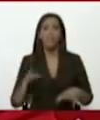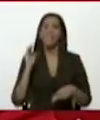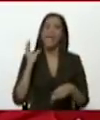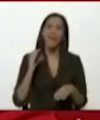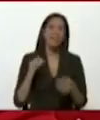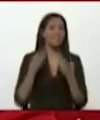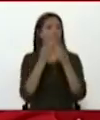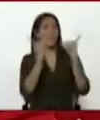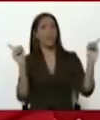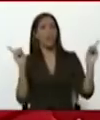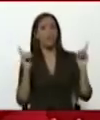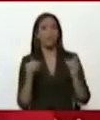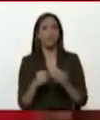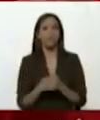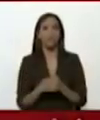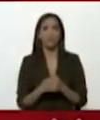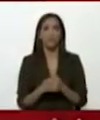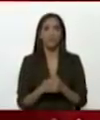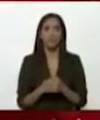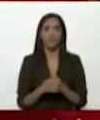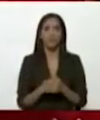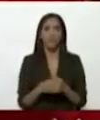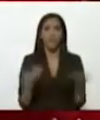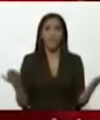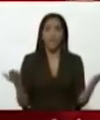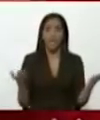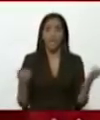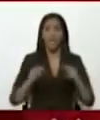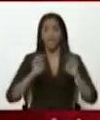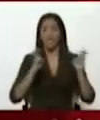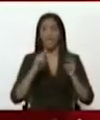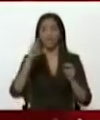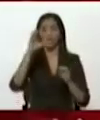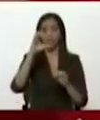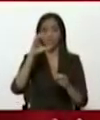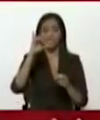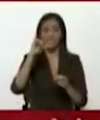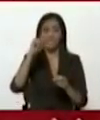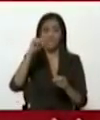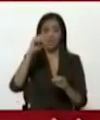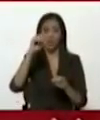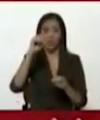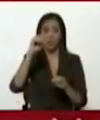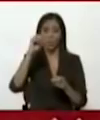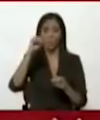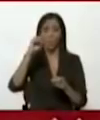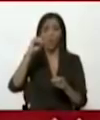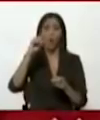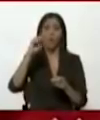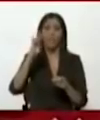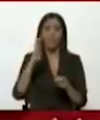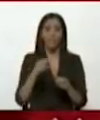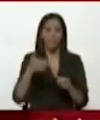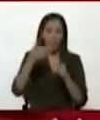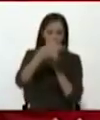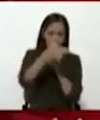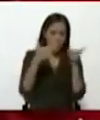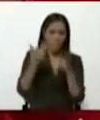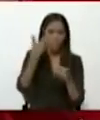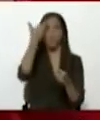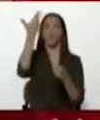de democracia. Por ahí está Simonovi. Y el caso Simonovi. Es un héroe ahora. Que el caso de Simonovi, que le metió, o sea, un tiro en la cabeza a un